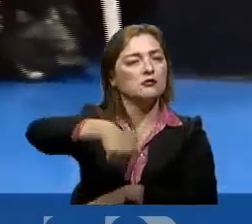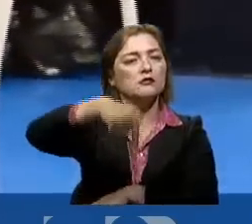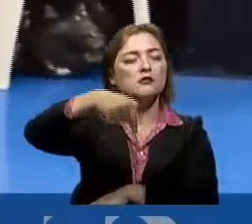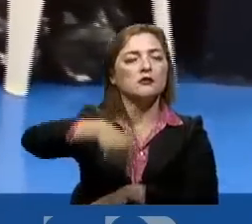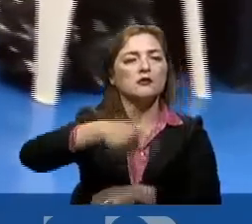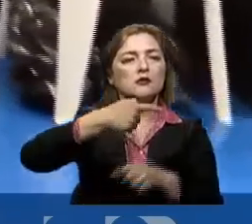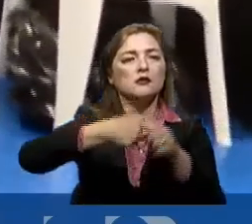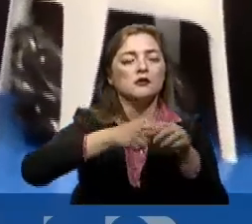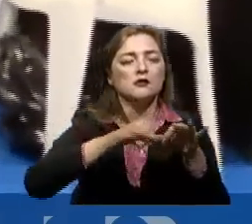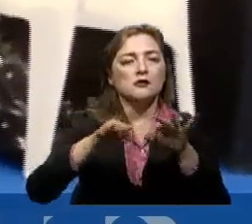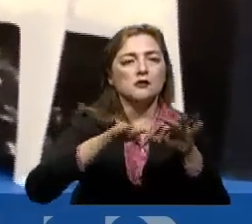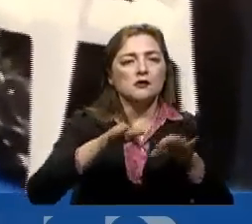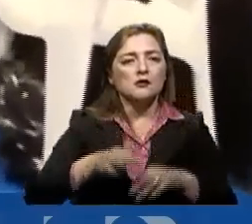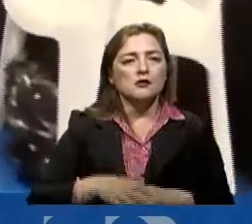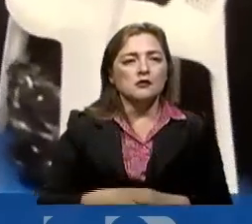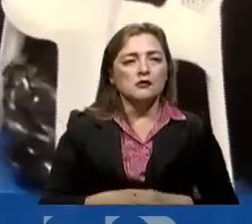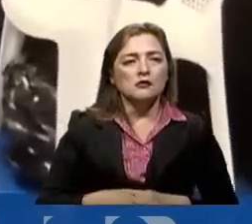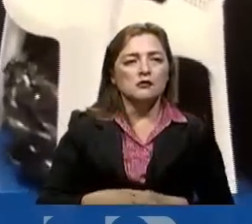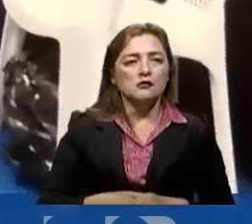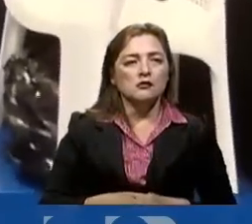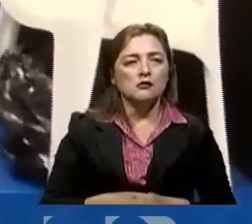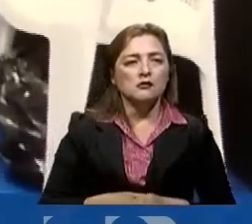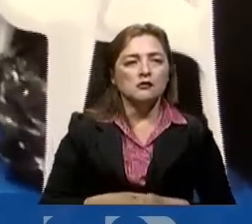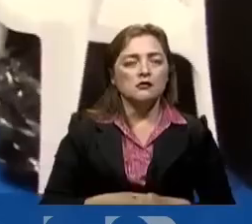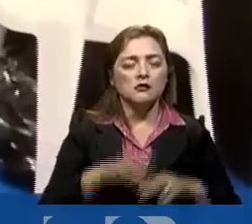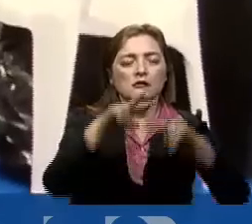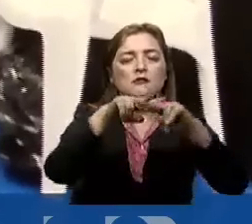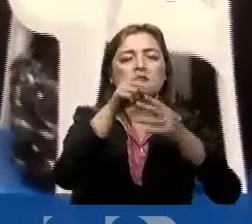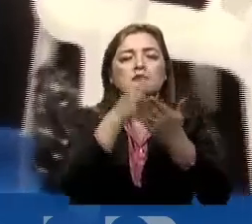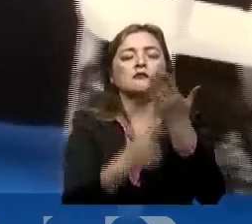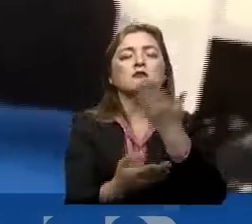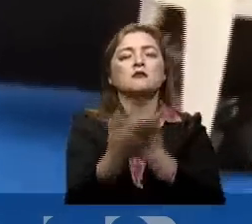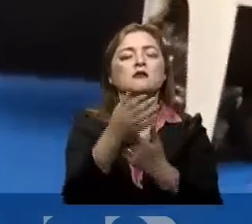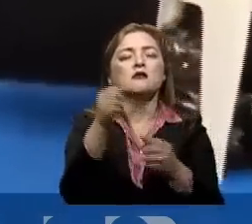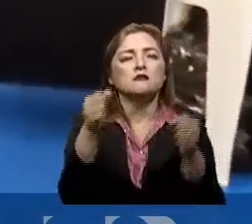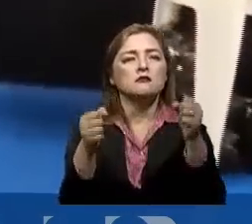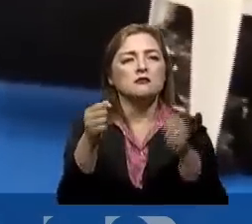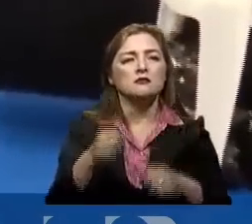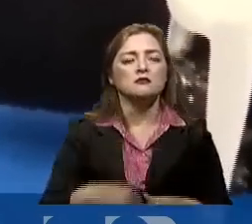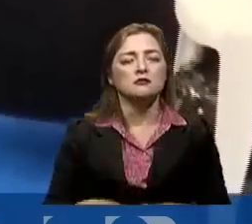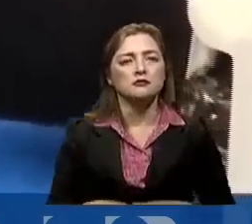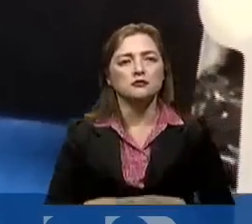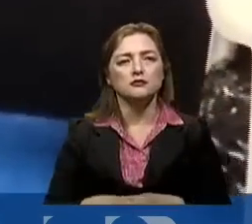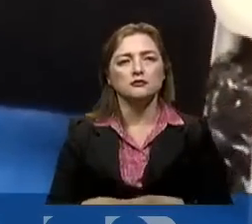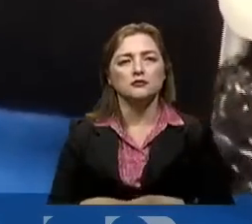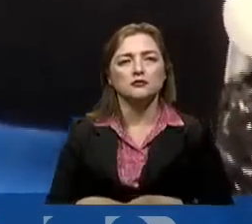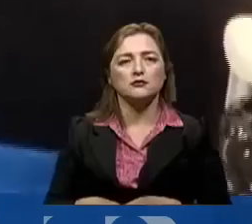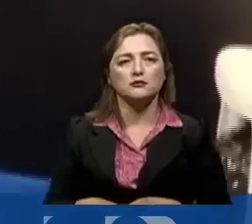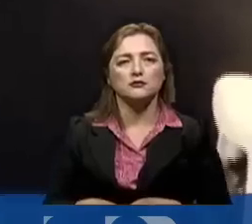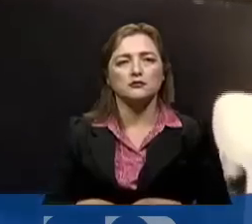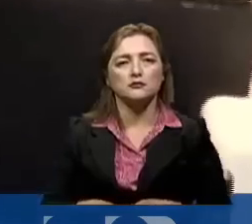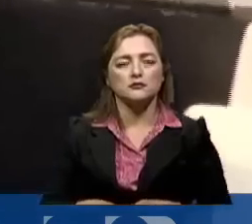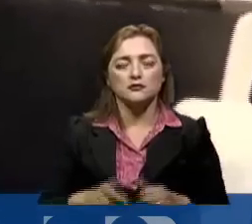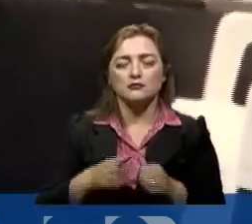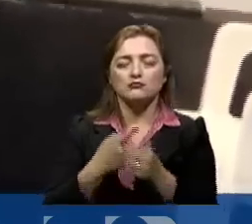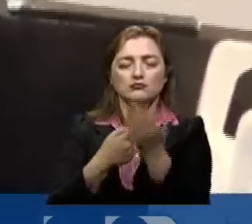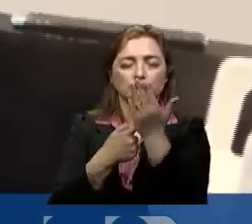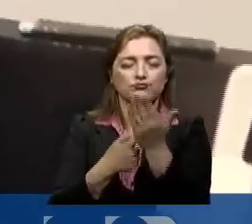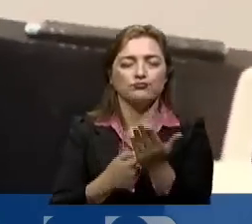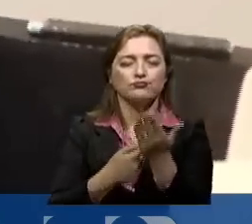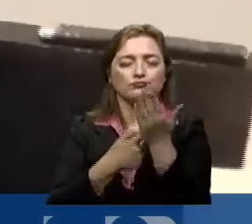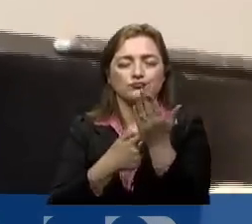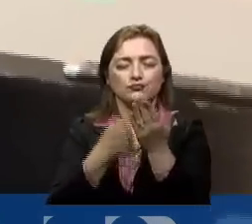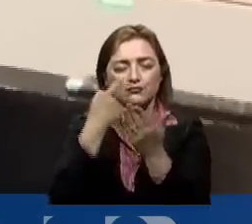Específicamente, explíquenos, Silvana, por favor, ¿qué es lo que se revisan en estos centros? ¿Qué es lo que se verifica? Así es, primero pasa por un análisis